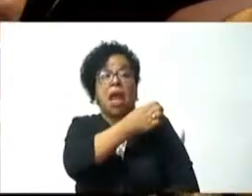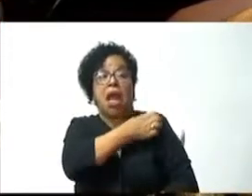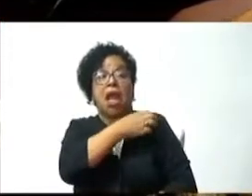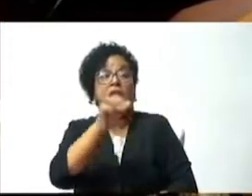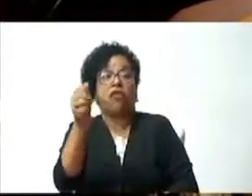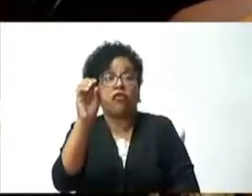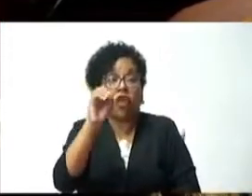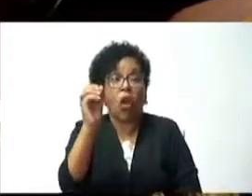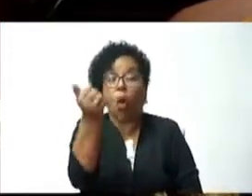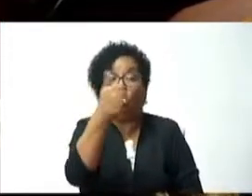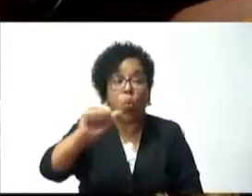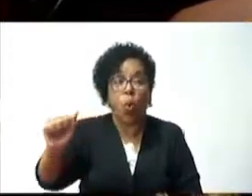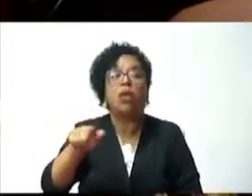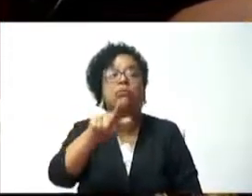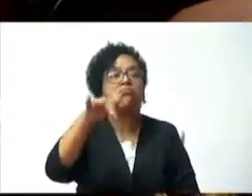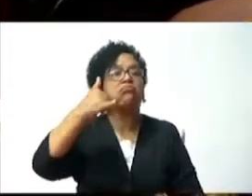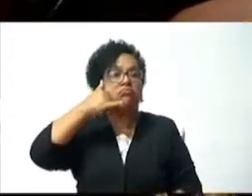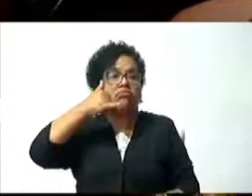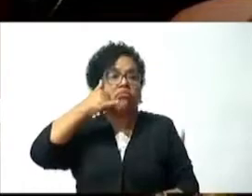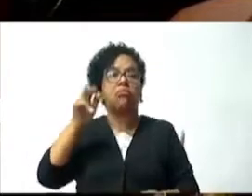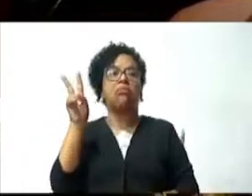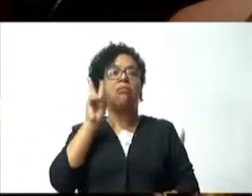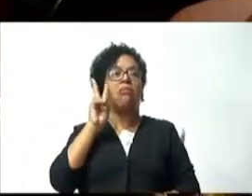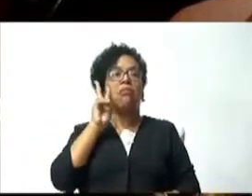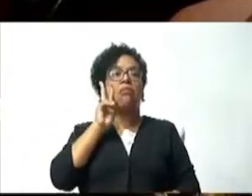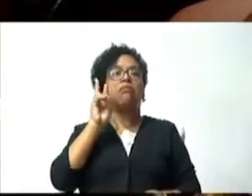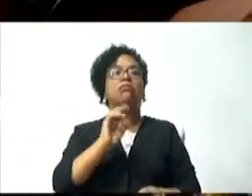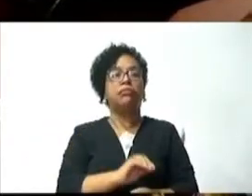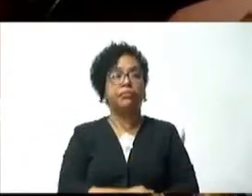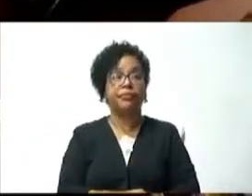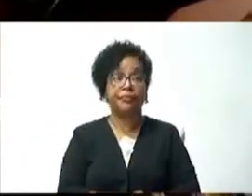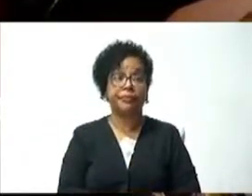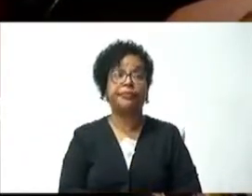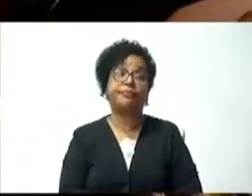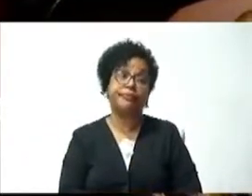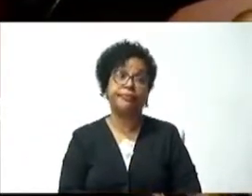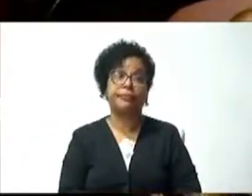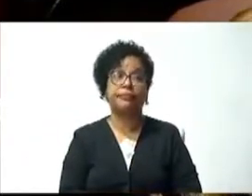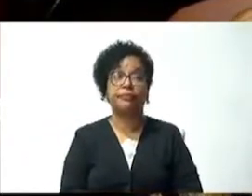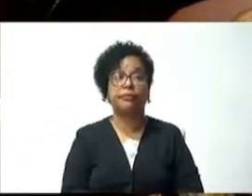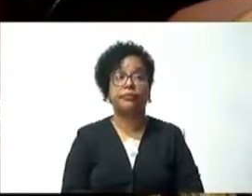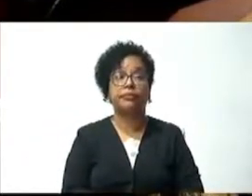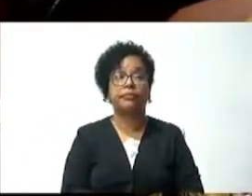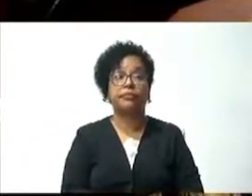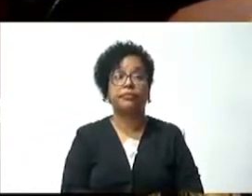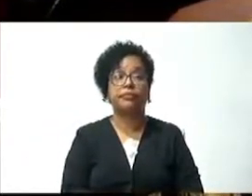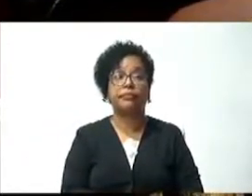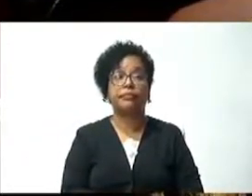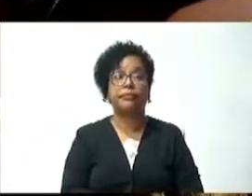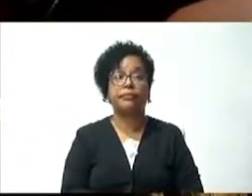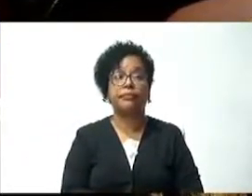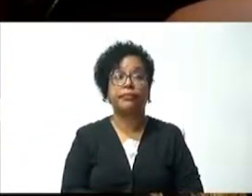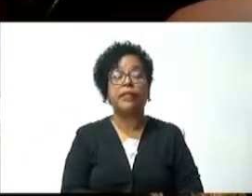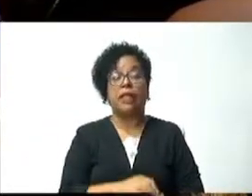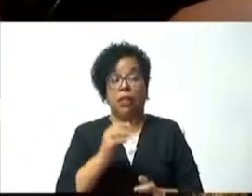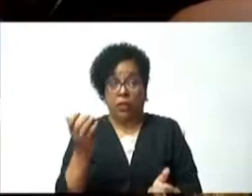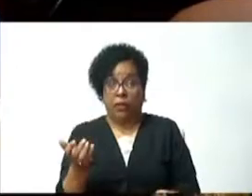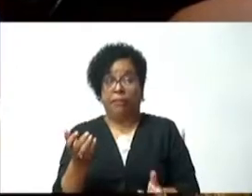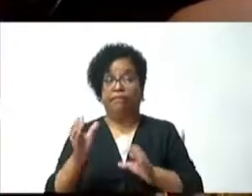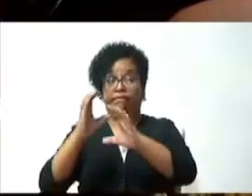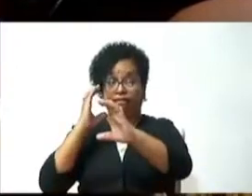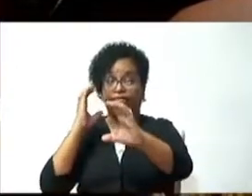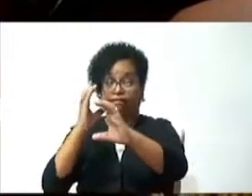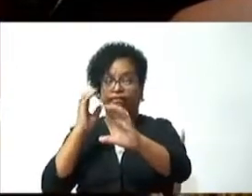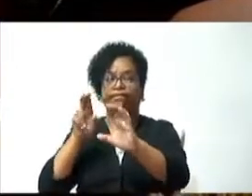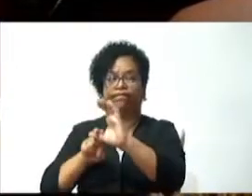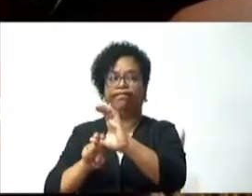lo van a colocar en los autobuses que lo llevan a la frontera, entonces negocian allá. Y